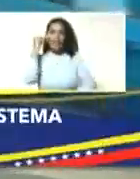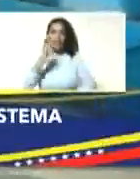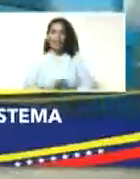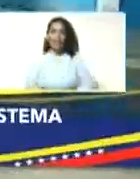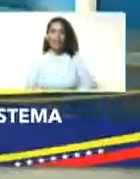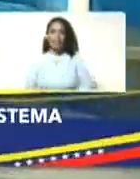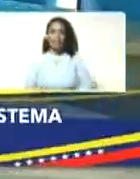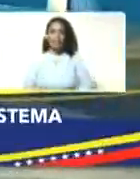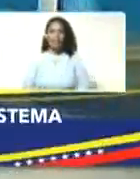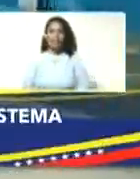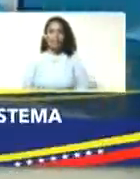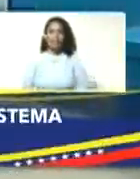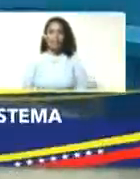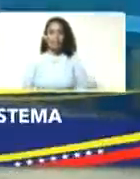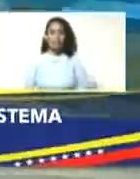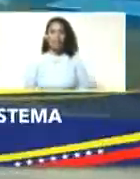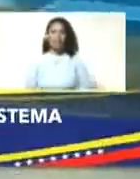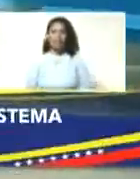profesoras!